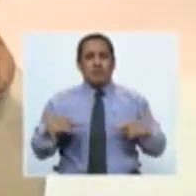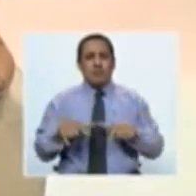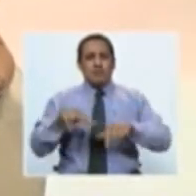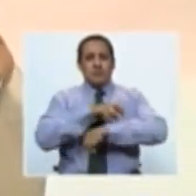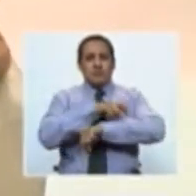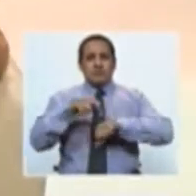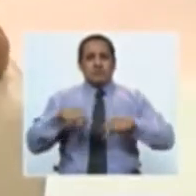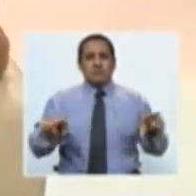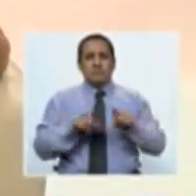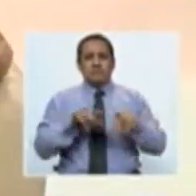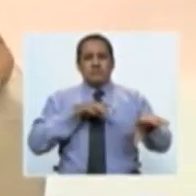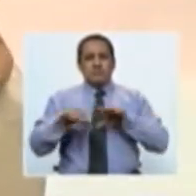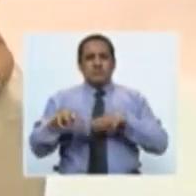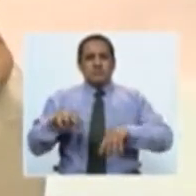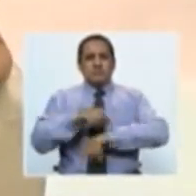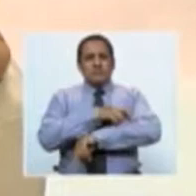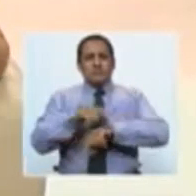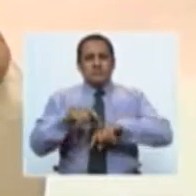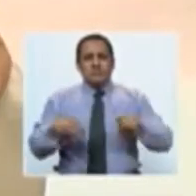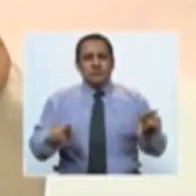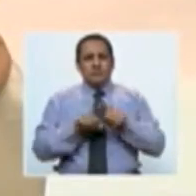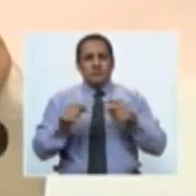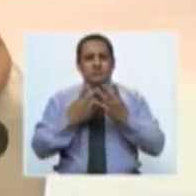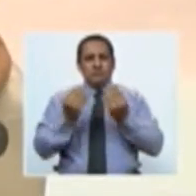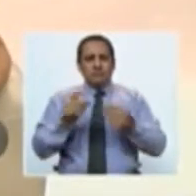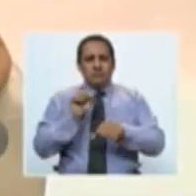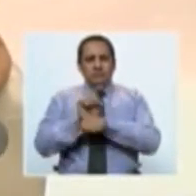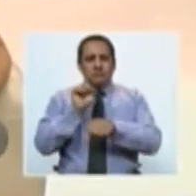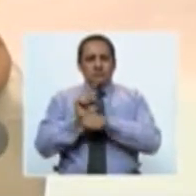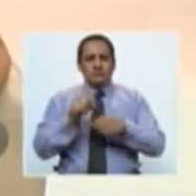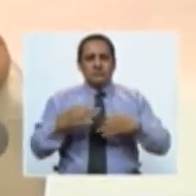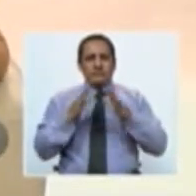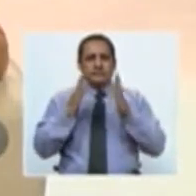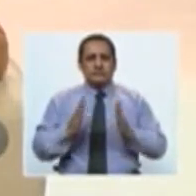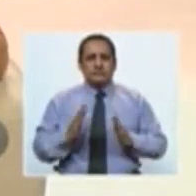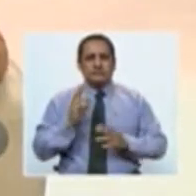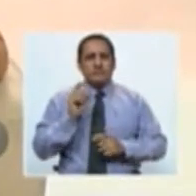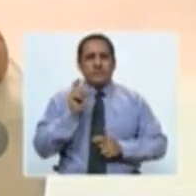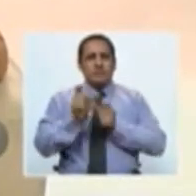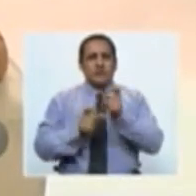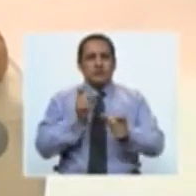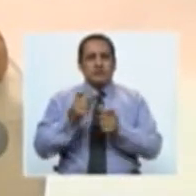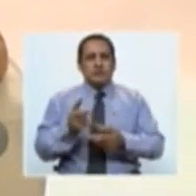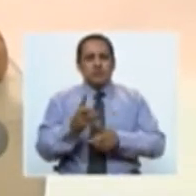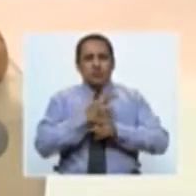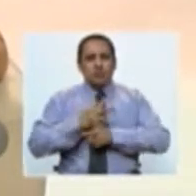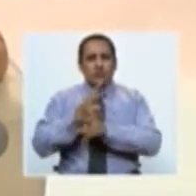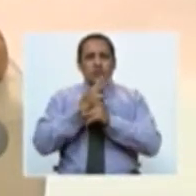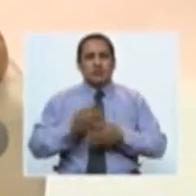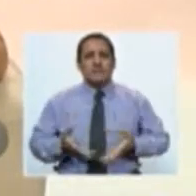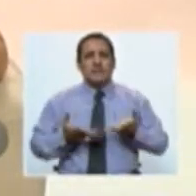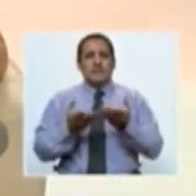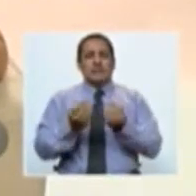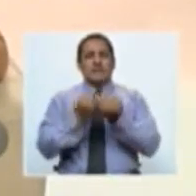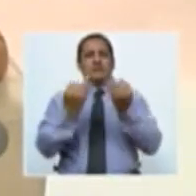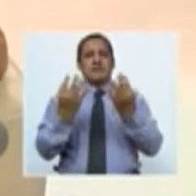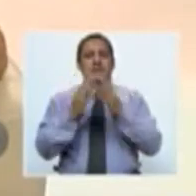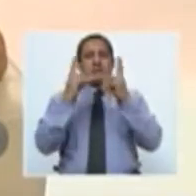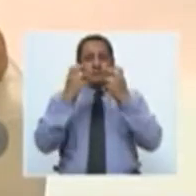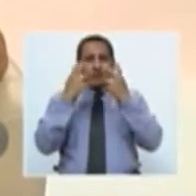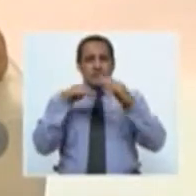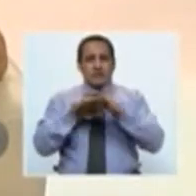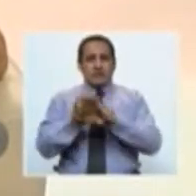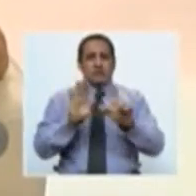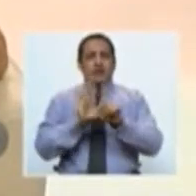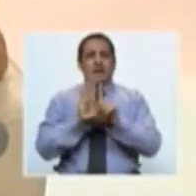ámbito profesional, dentro de su quehacer profesional, el formar personas, y en ese sentido el cuidado que se le ha dado a este tema que